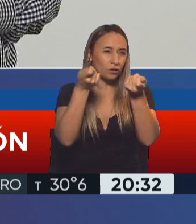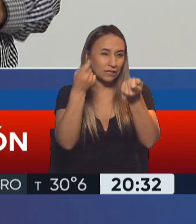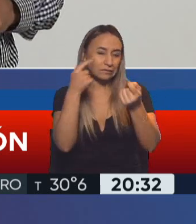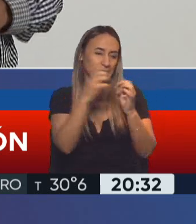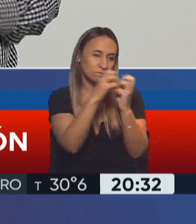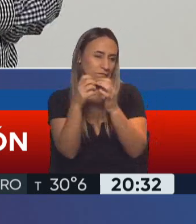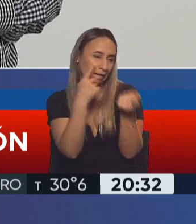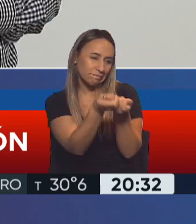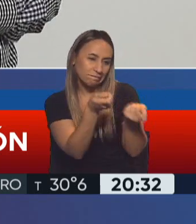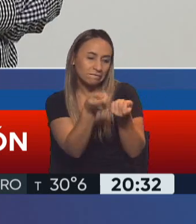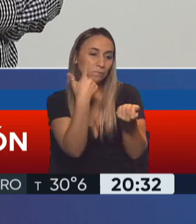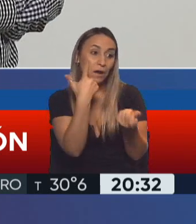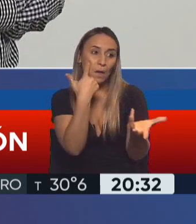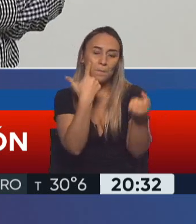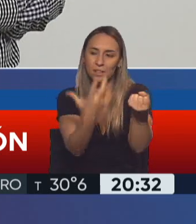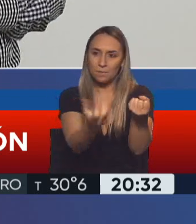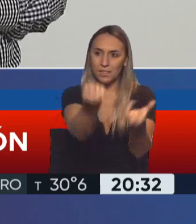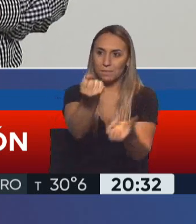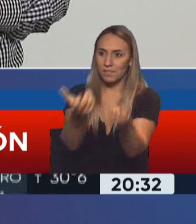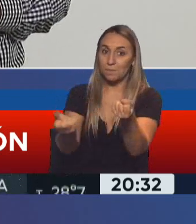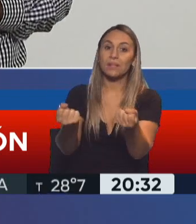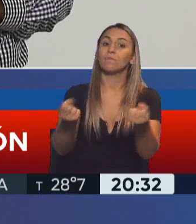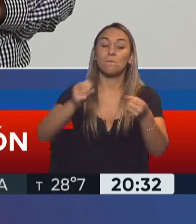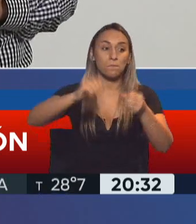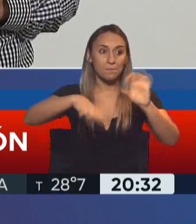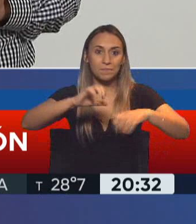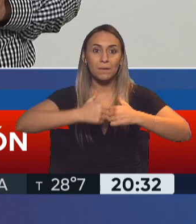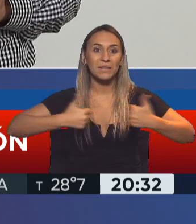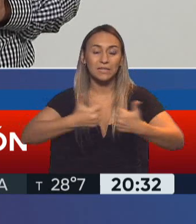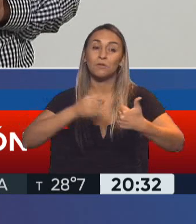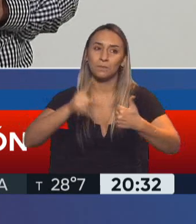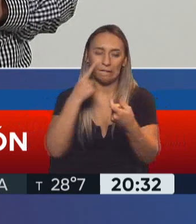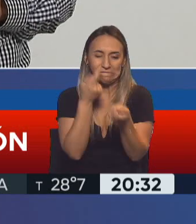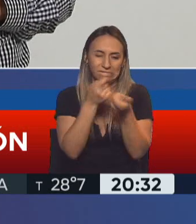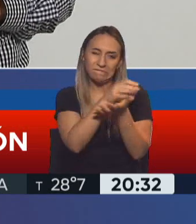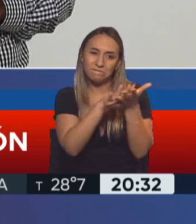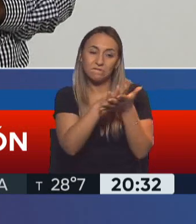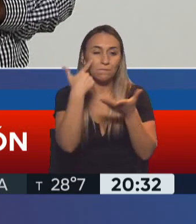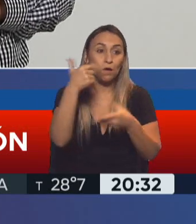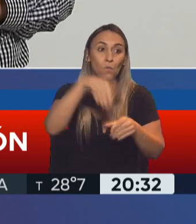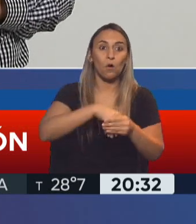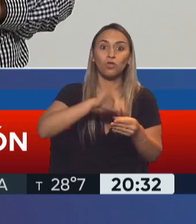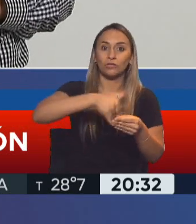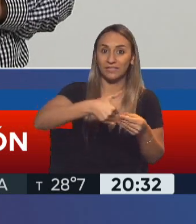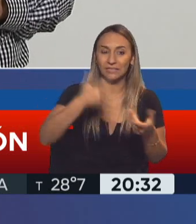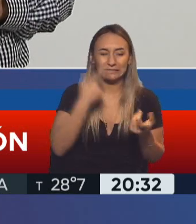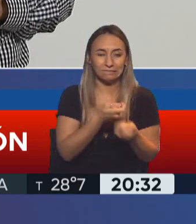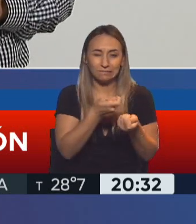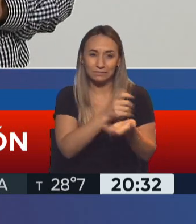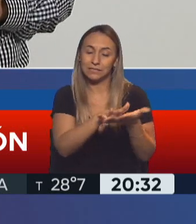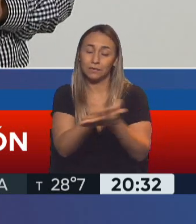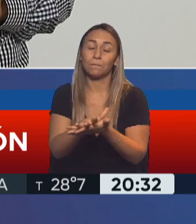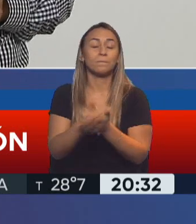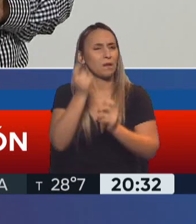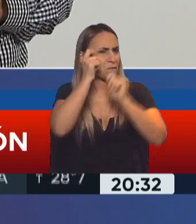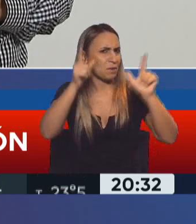no solamente el curso que parece que estaría garantizado pero también los votos entonces allí esto que estás contando en las provincias que piden